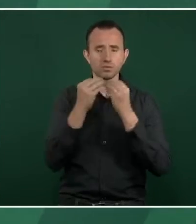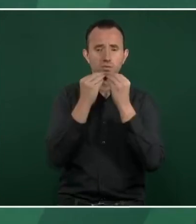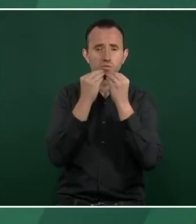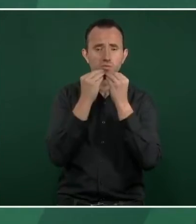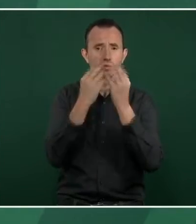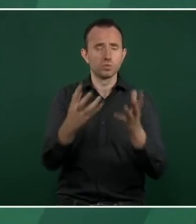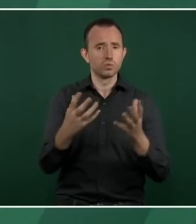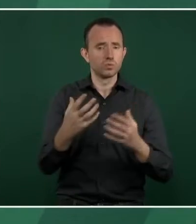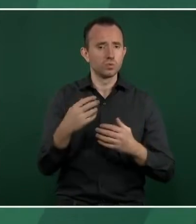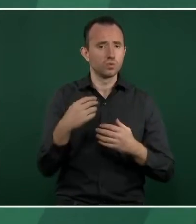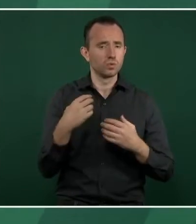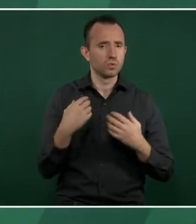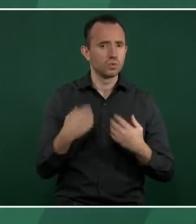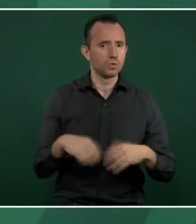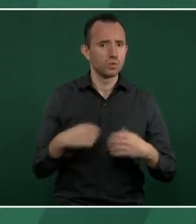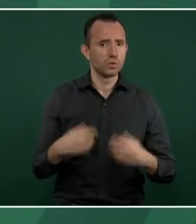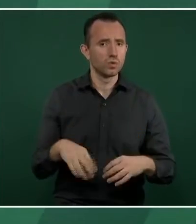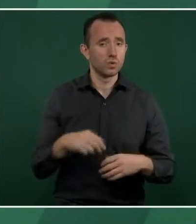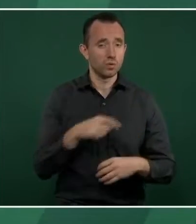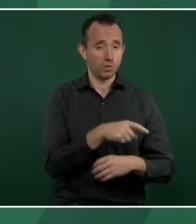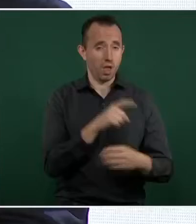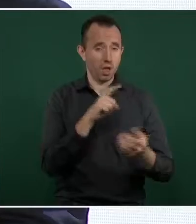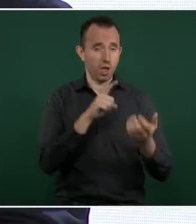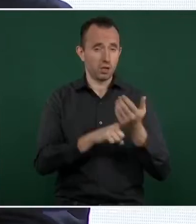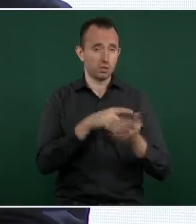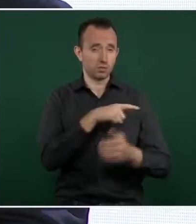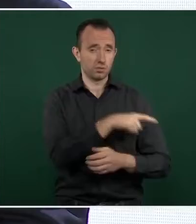viviendo en California,